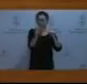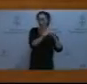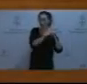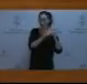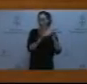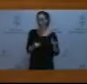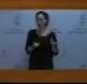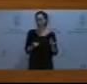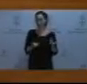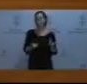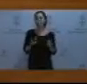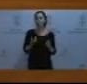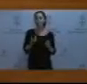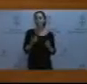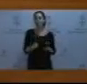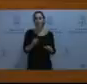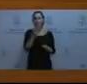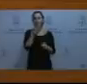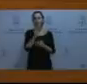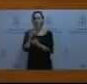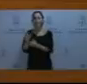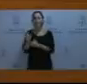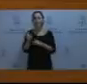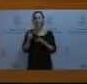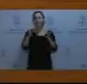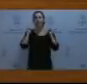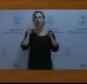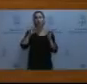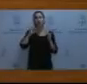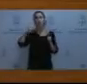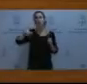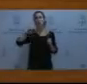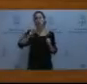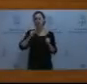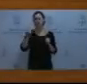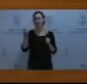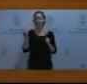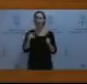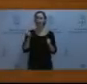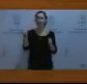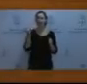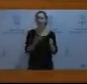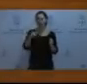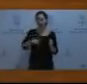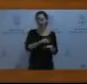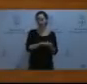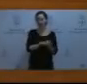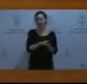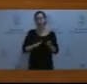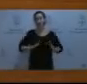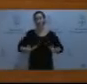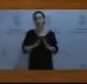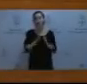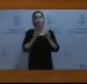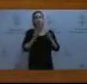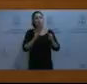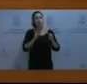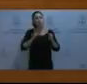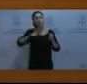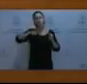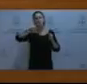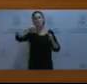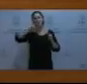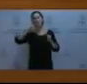Dentro de que hay bastantes más ejemplos de Castro, tenemos el de Coaña, que ya he traído más veces a esta Cámara, y el Chao San Martín, como ejemplos de importancia que van más allá de las